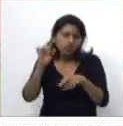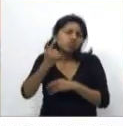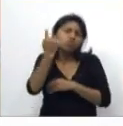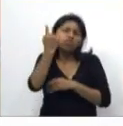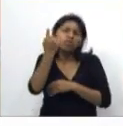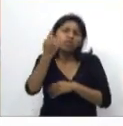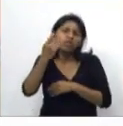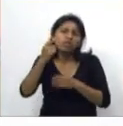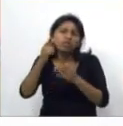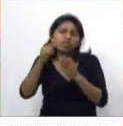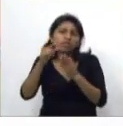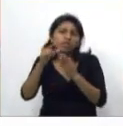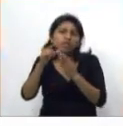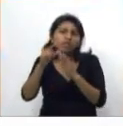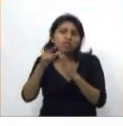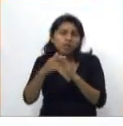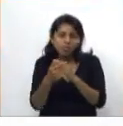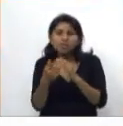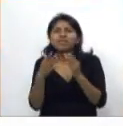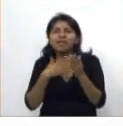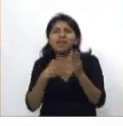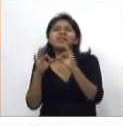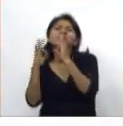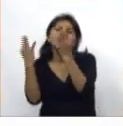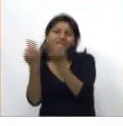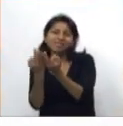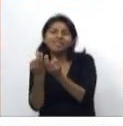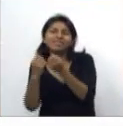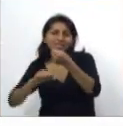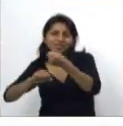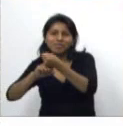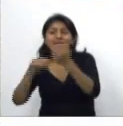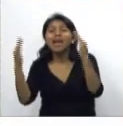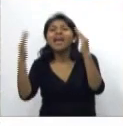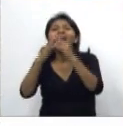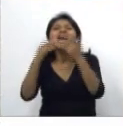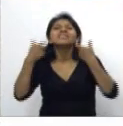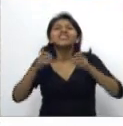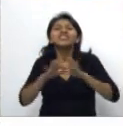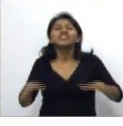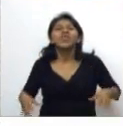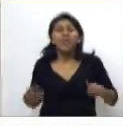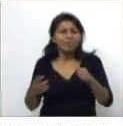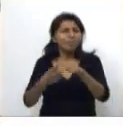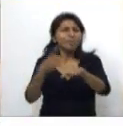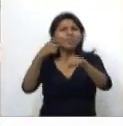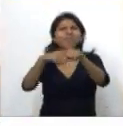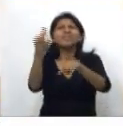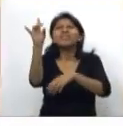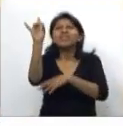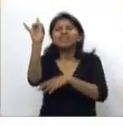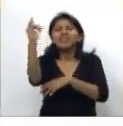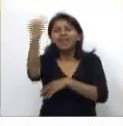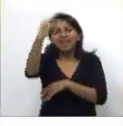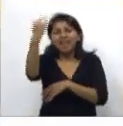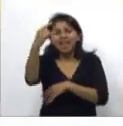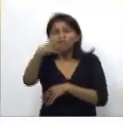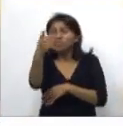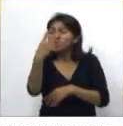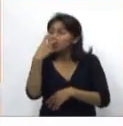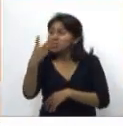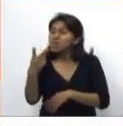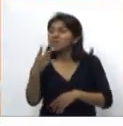y después ya lo he hecho con mi familia, ¿no? La Casa de la Chola es el primer lugar en la ciudad del Alto donde usted va a